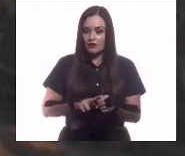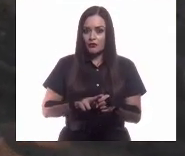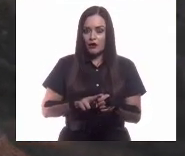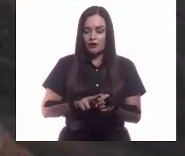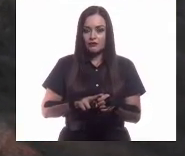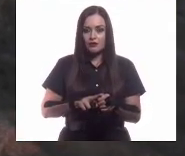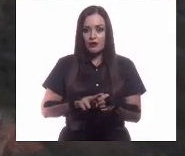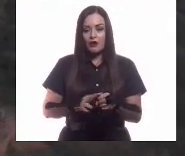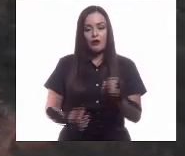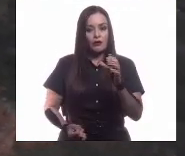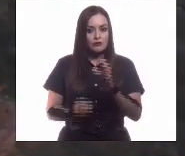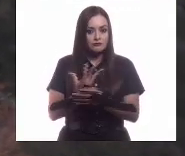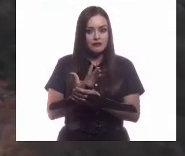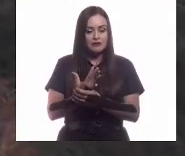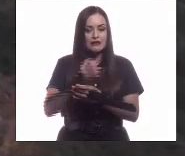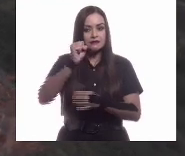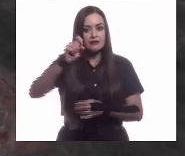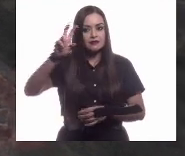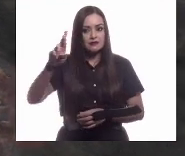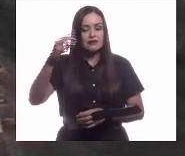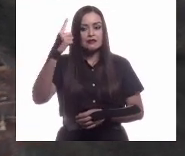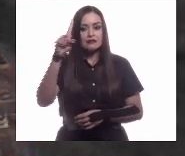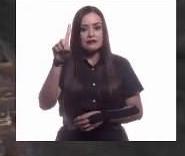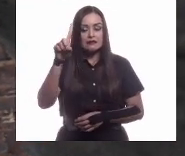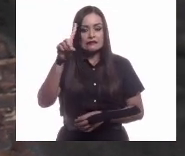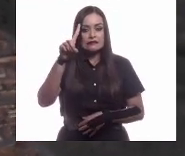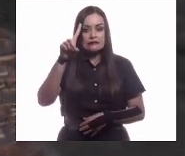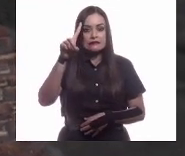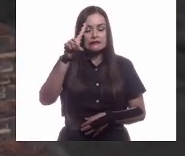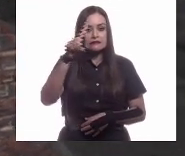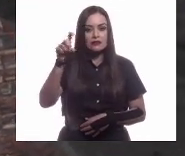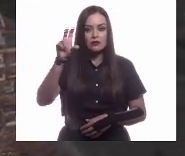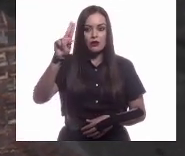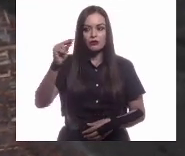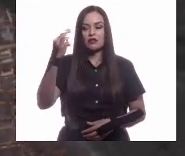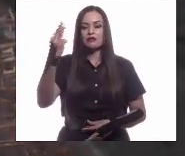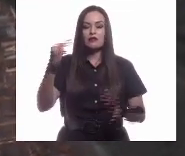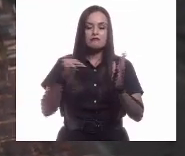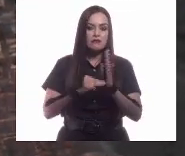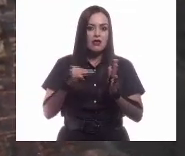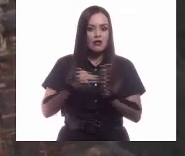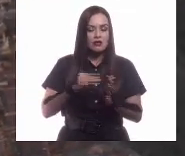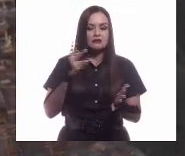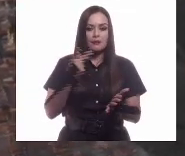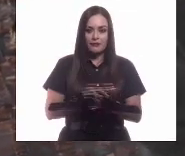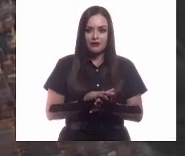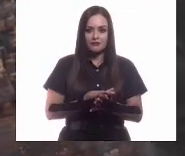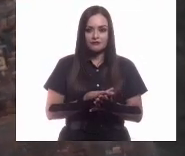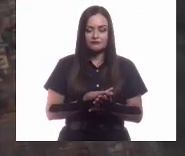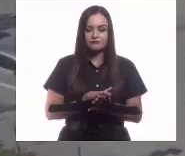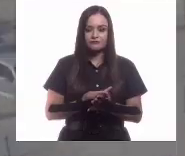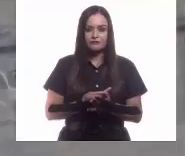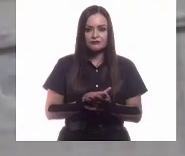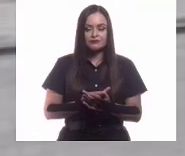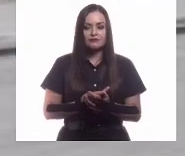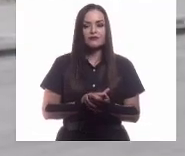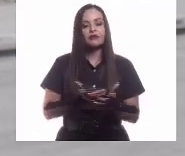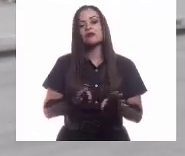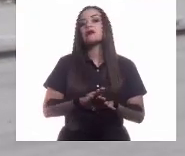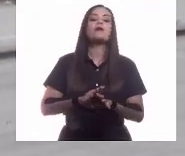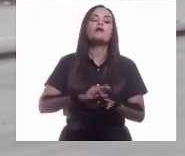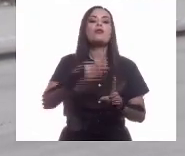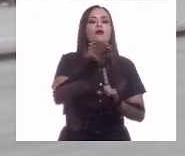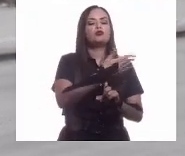Rosalía, con una inversión de 183 millones de pesos y la puesta en operación de 35 nuevas